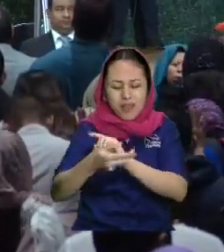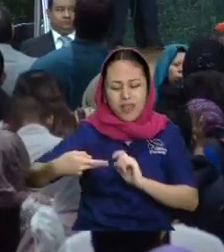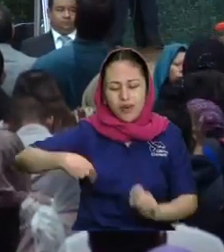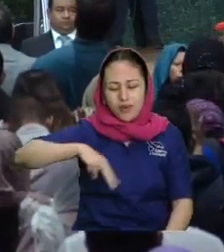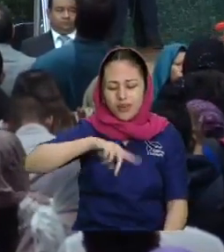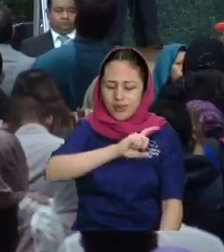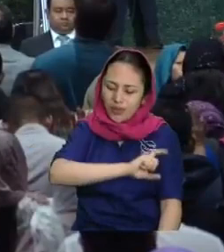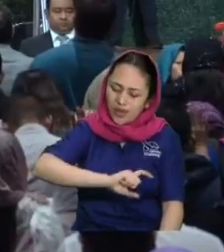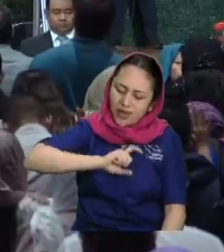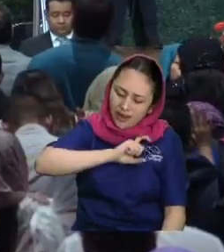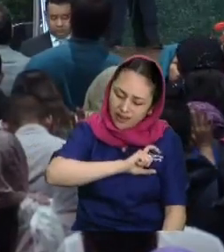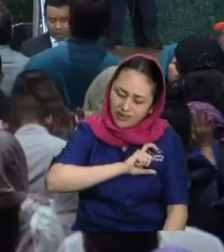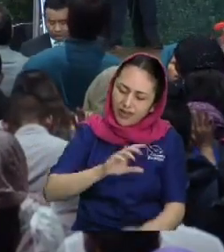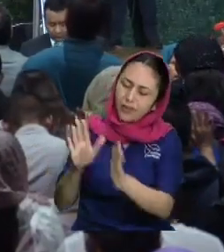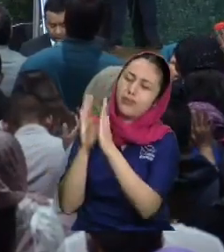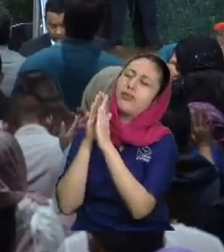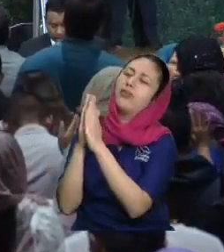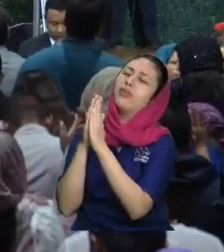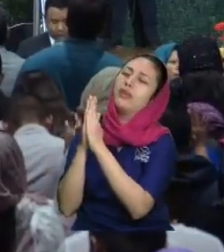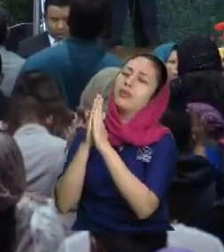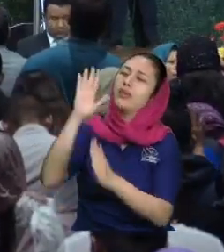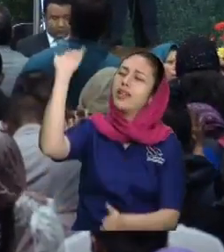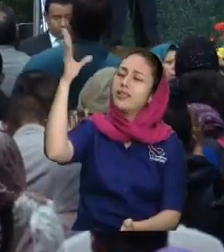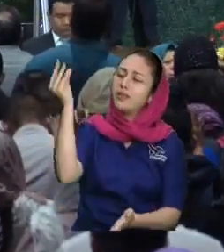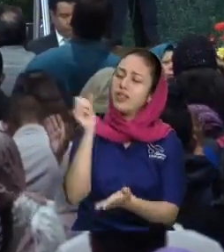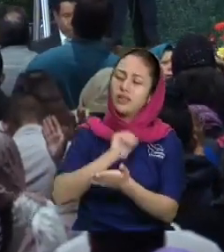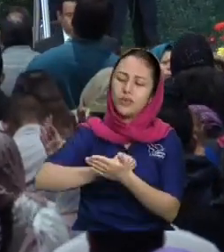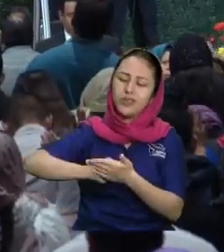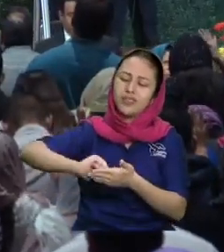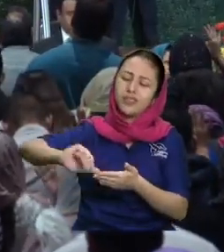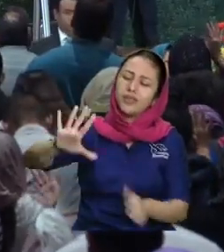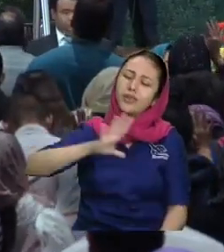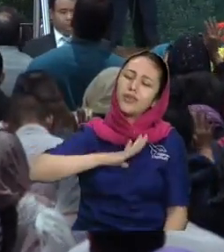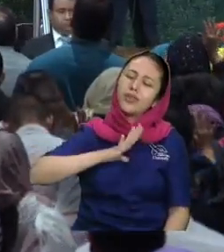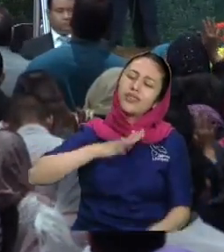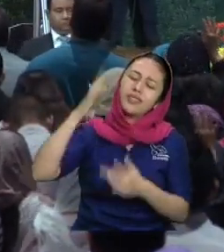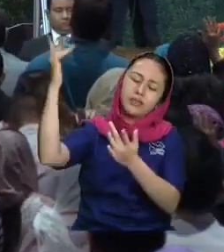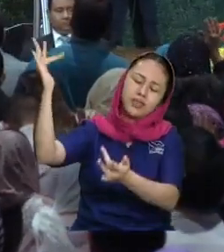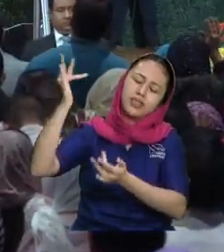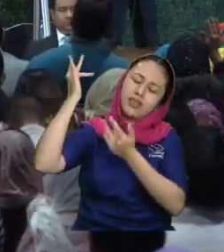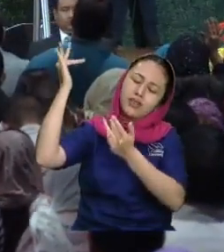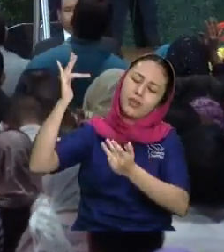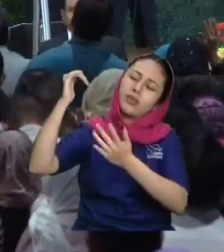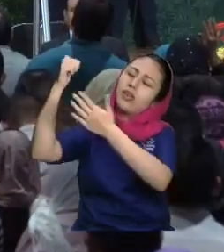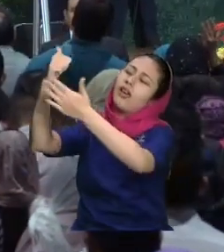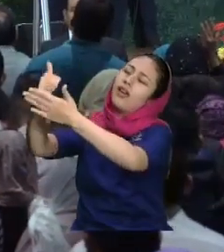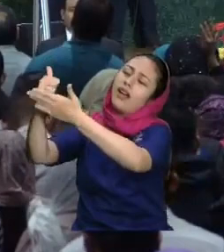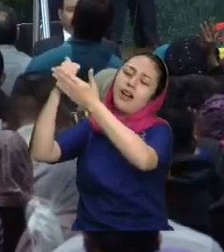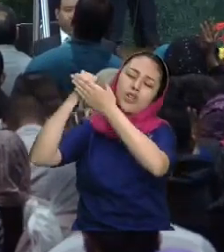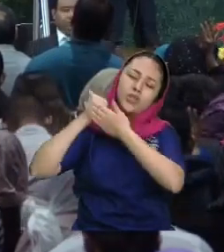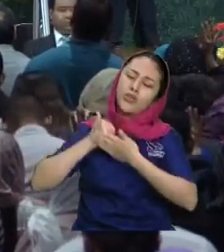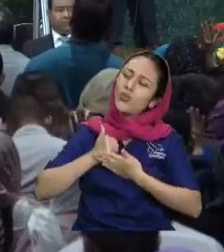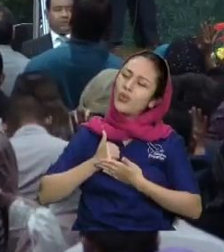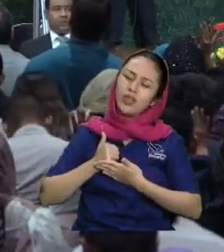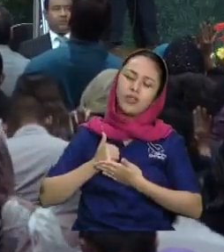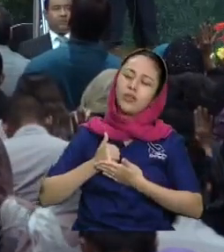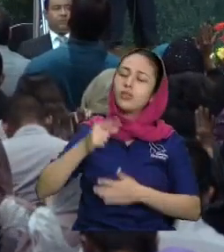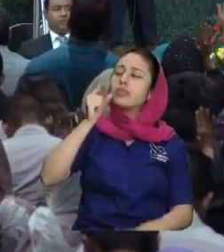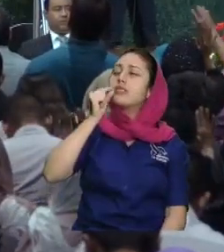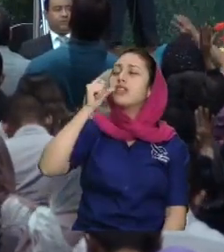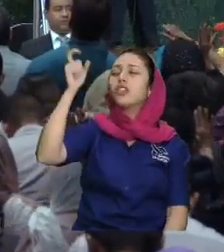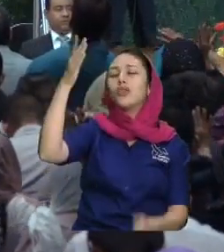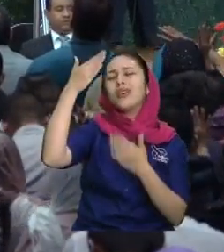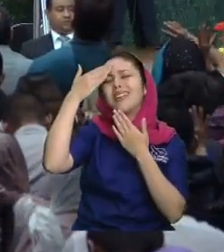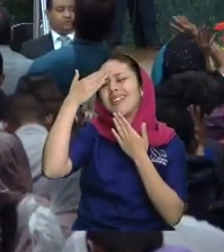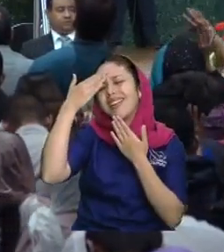Por favor, Espíritu Santo, ten piedad, auxílianos. Señor, gracias por